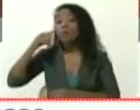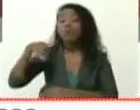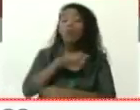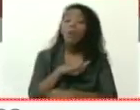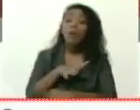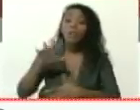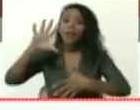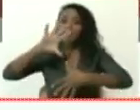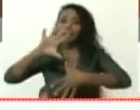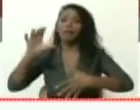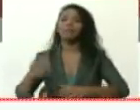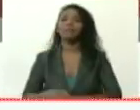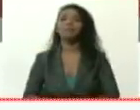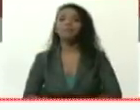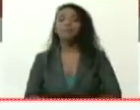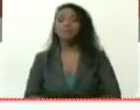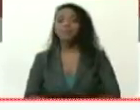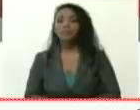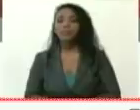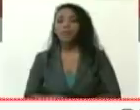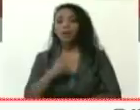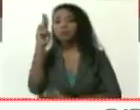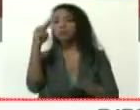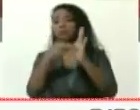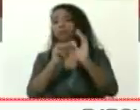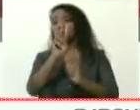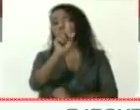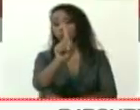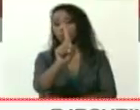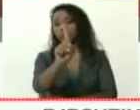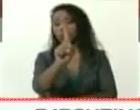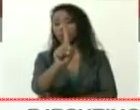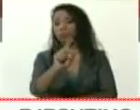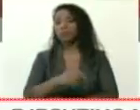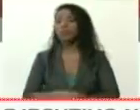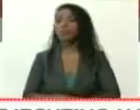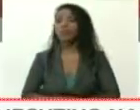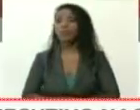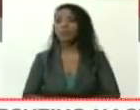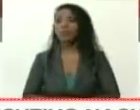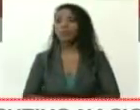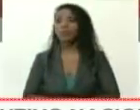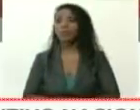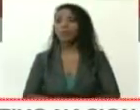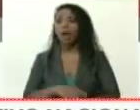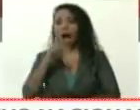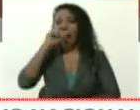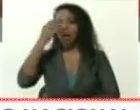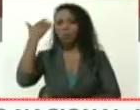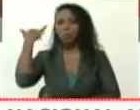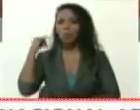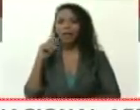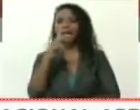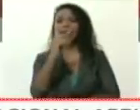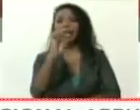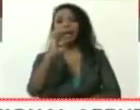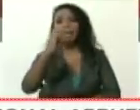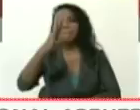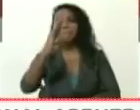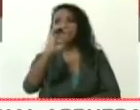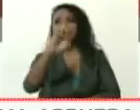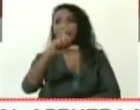América. En el 2001, en Quebec, hubo una cumbre de las